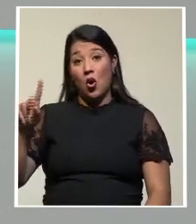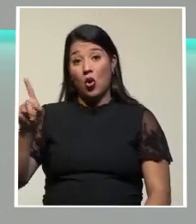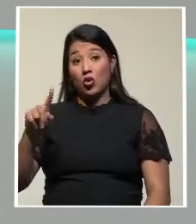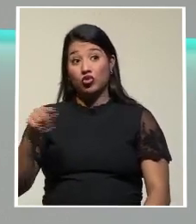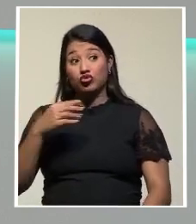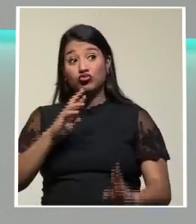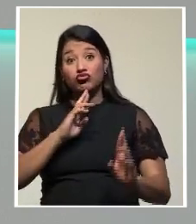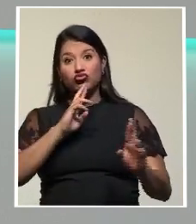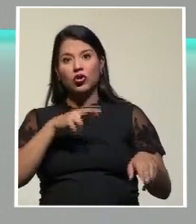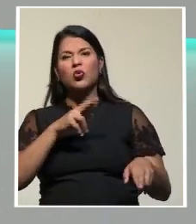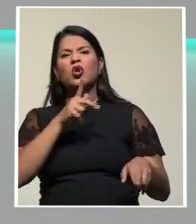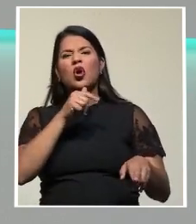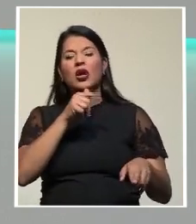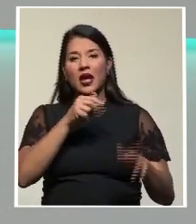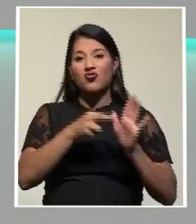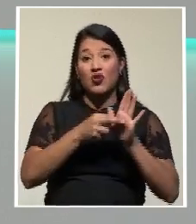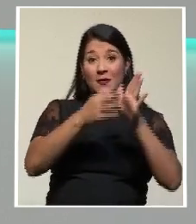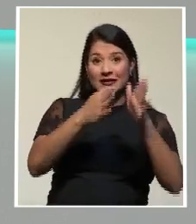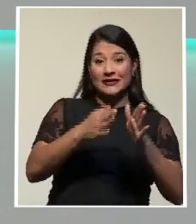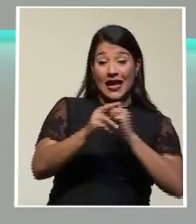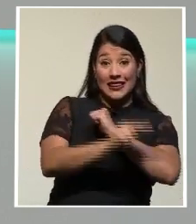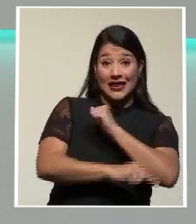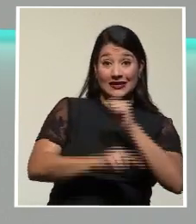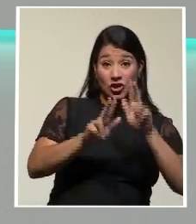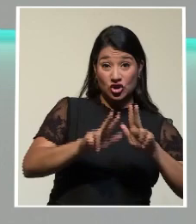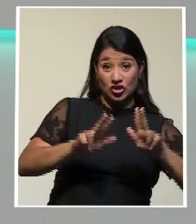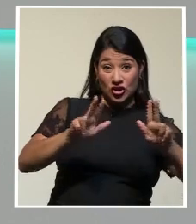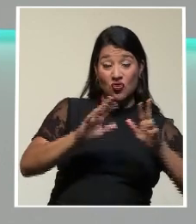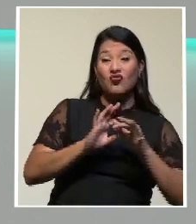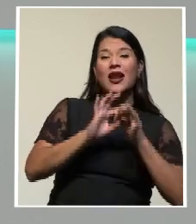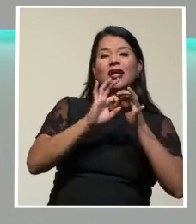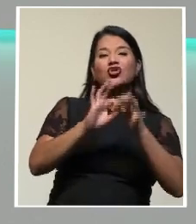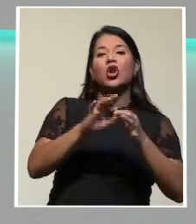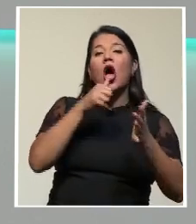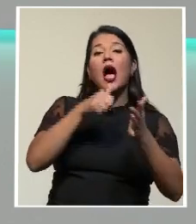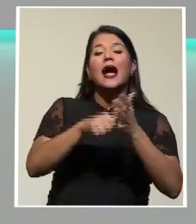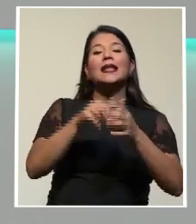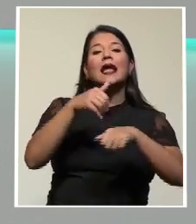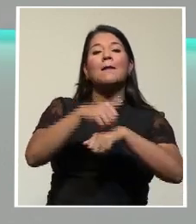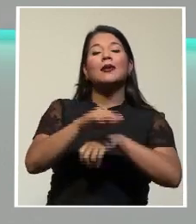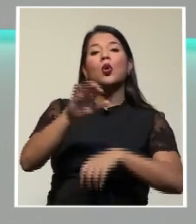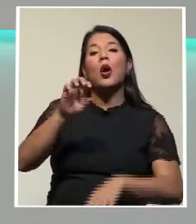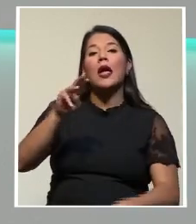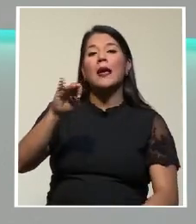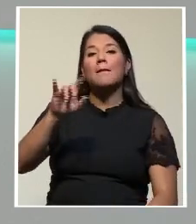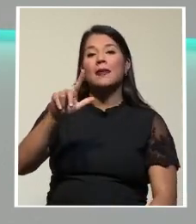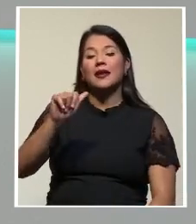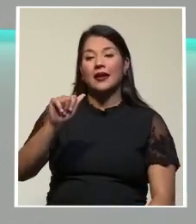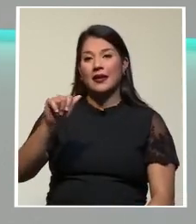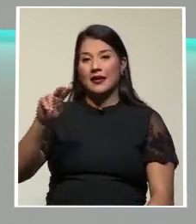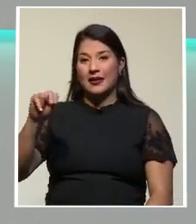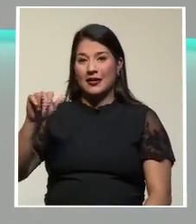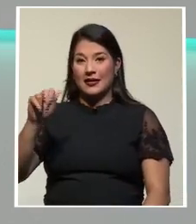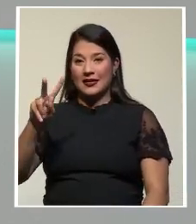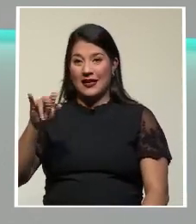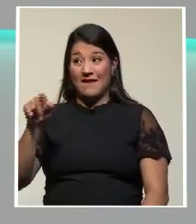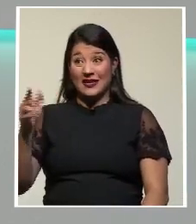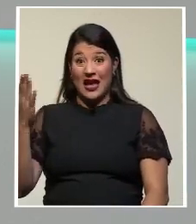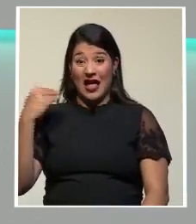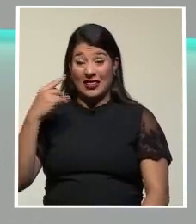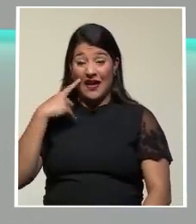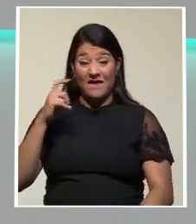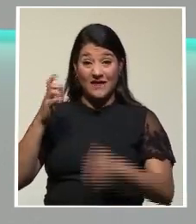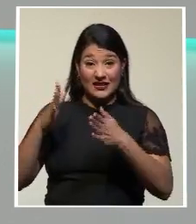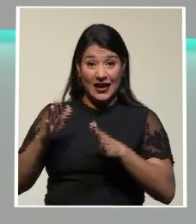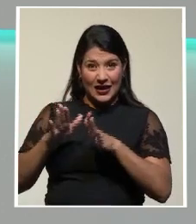Unidas acerca de las acusaciones que le hizo la ex fiscal general Emilia Navas sobre presuntas presiones